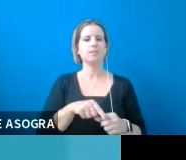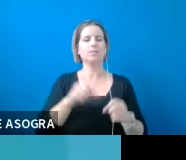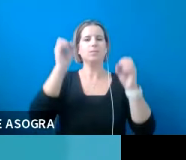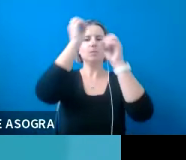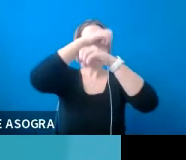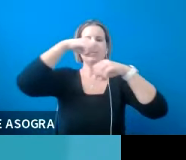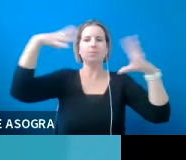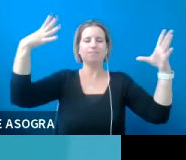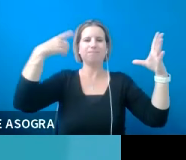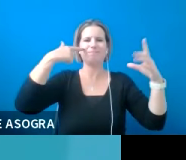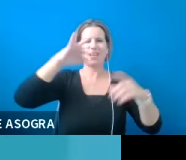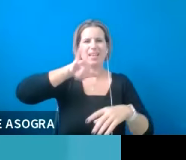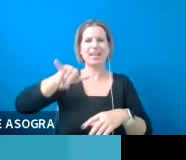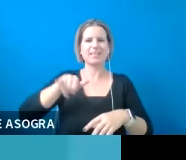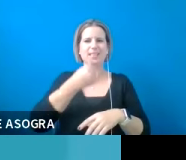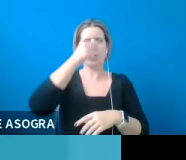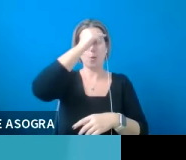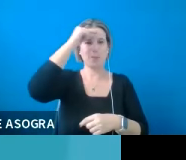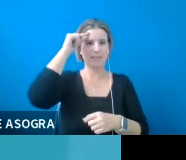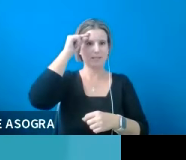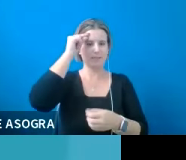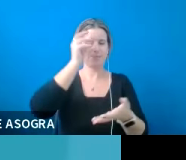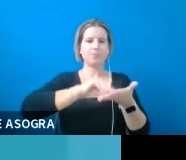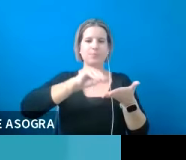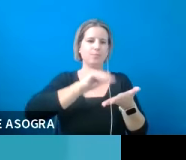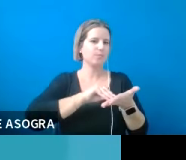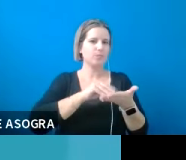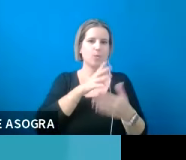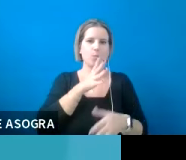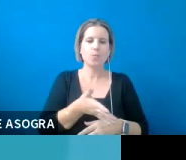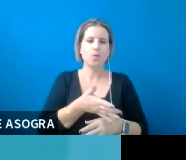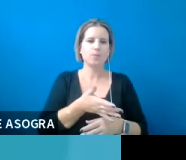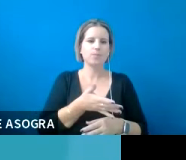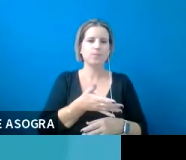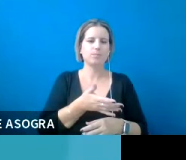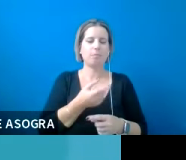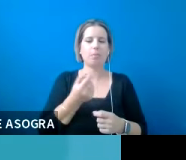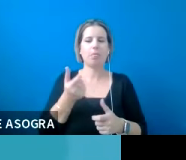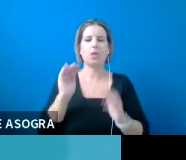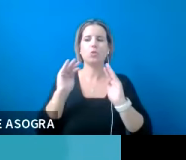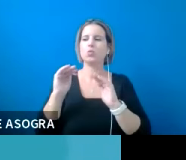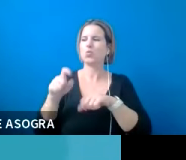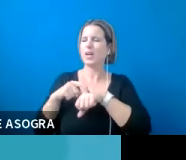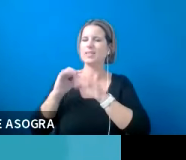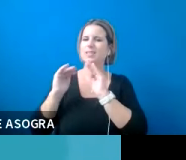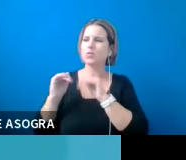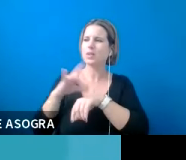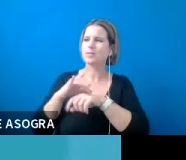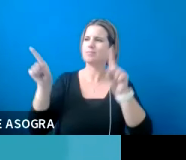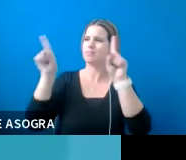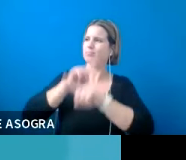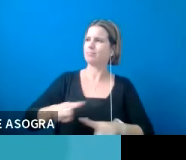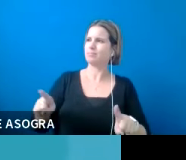fatiga mental provocada muchas veces por la inhibición y el camuflaje de sus características con el objetivo